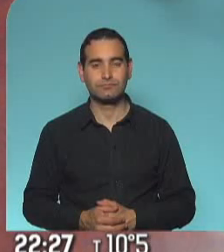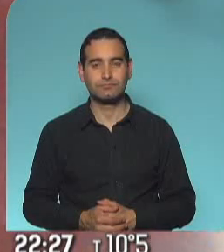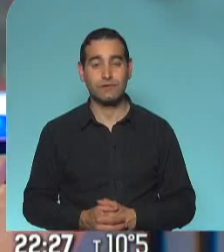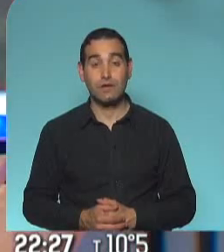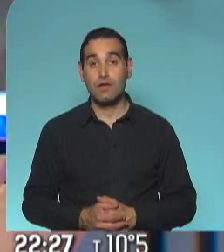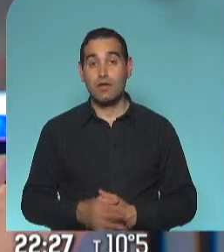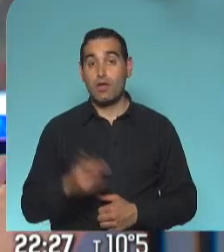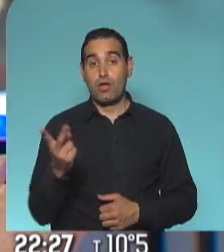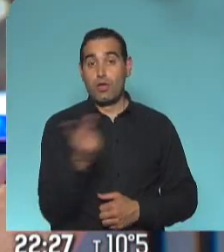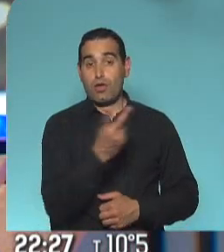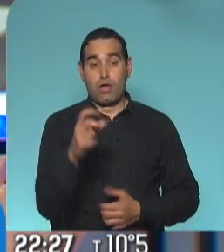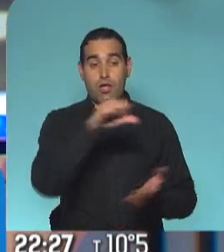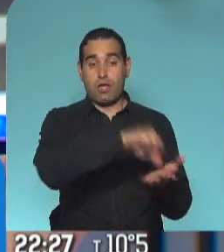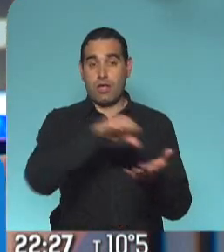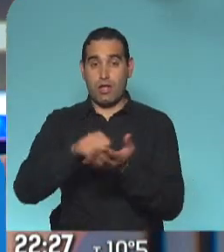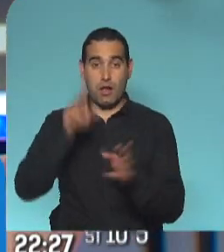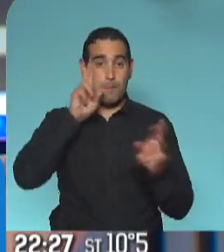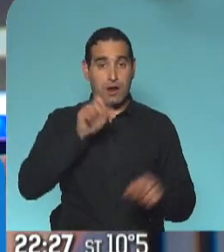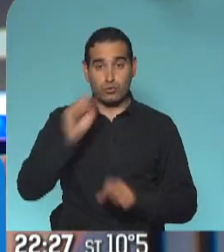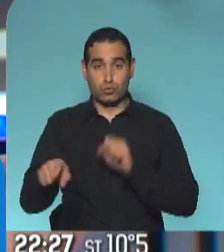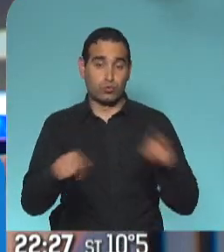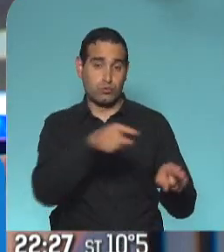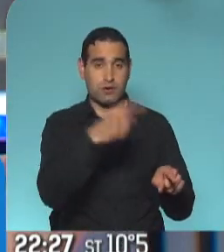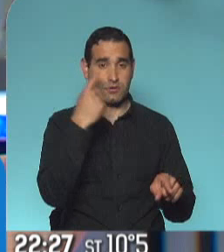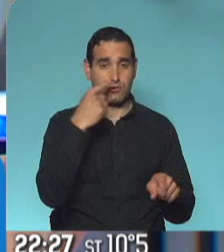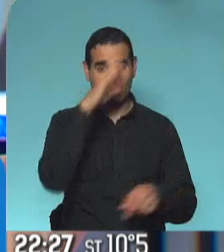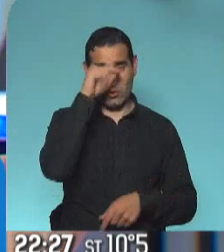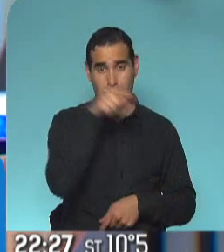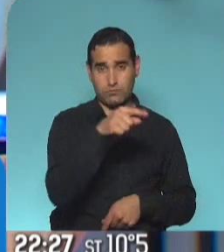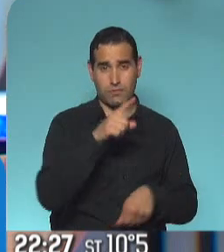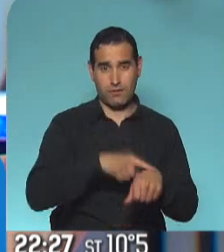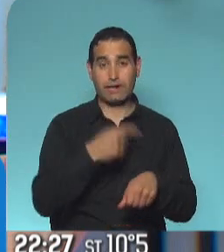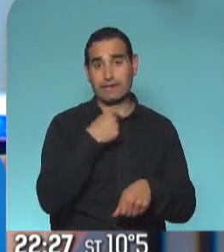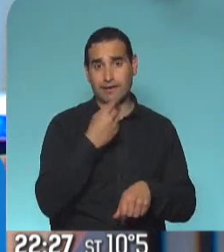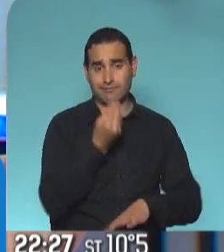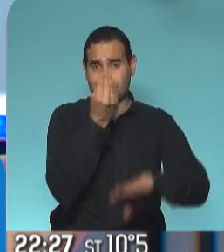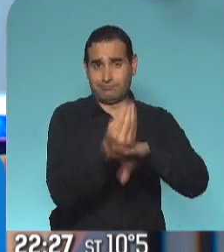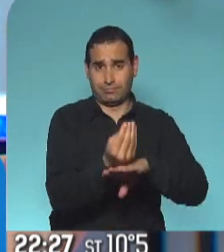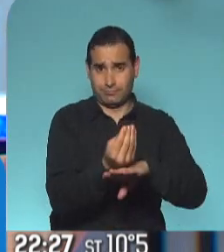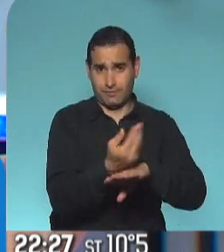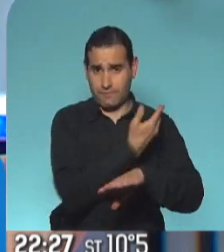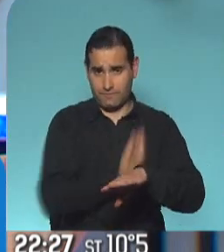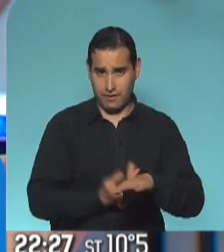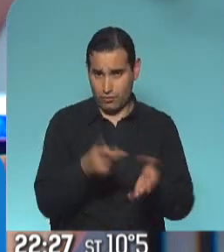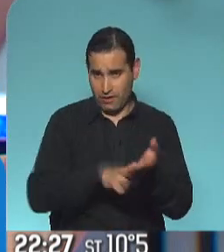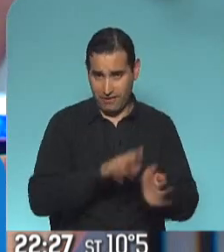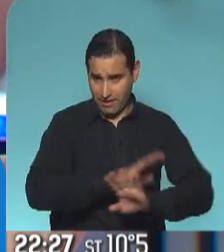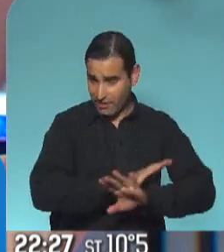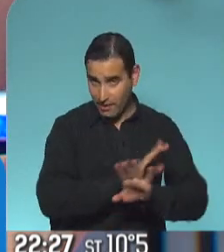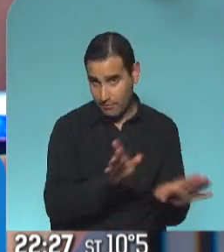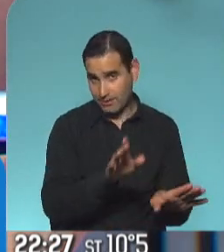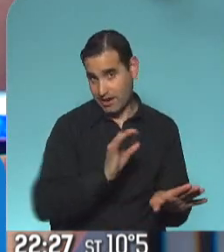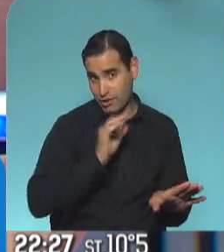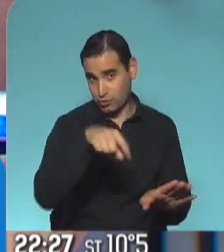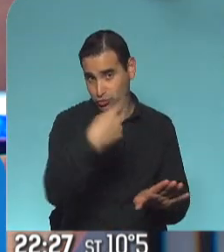Son dos modelos, dos estrategias. Una de corto plazo, la de Donald Trump, con la reelección a la vuelta de la esquina el año próximo, que es justamente